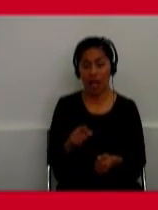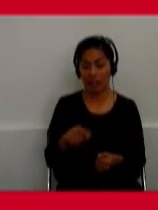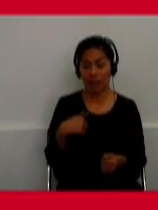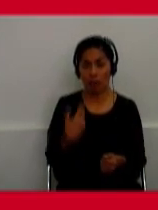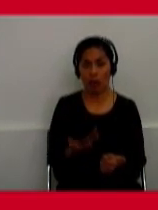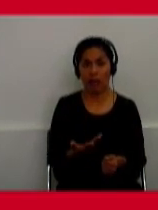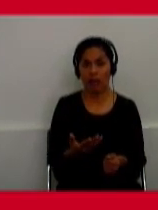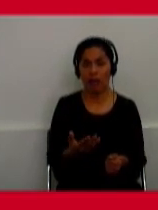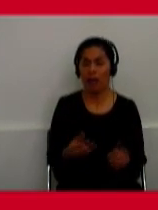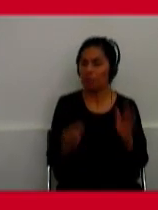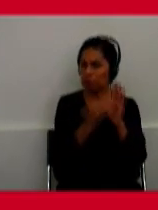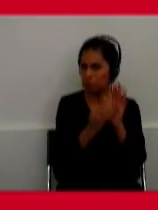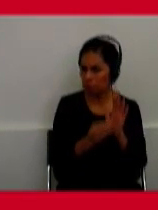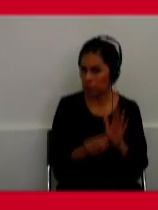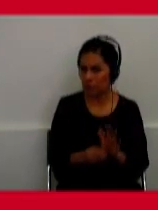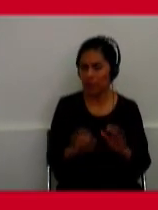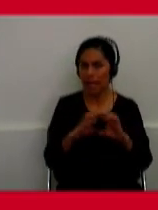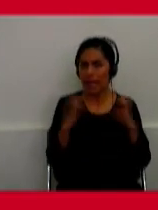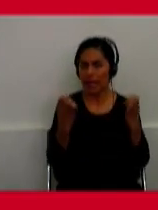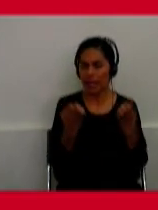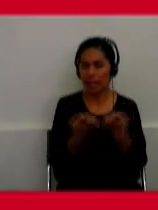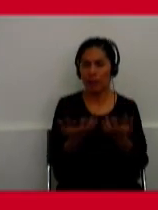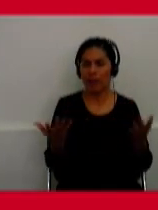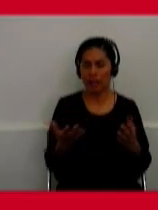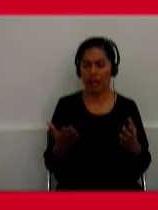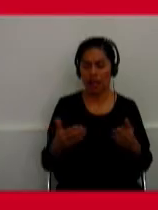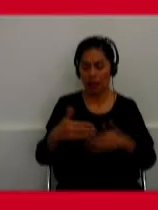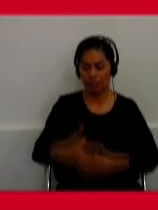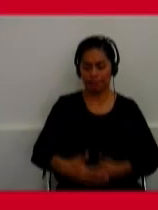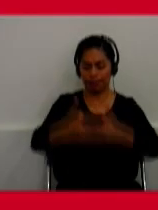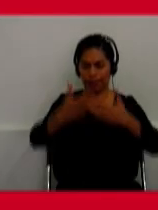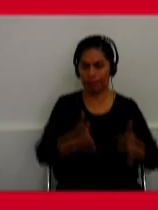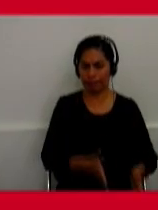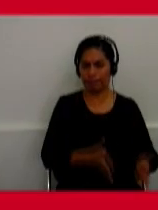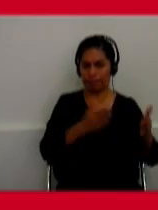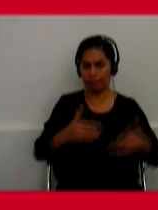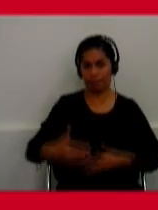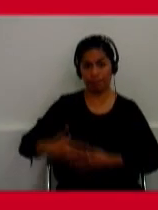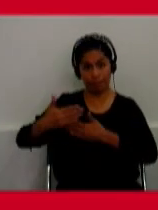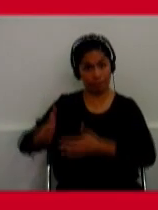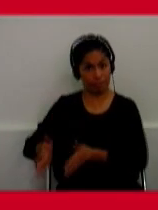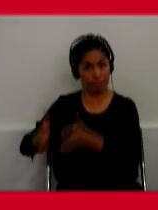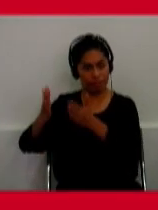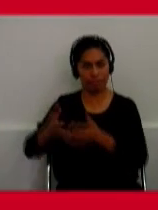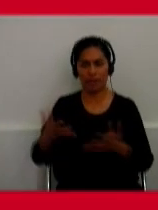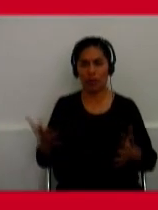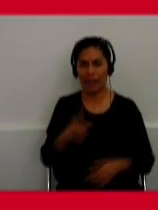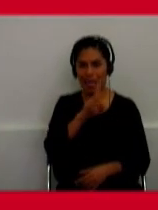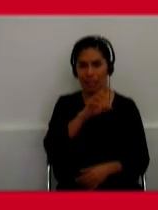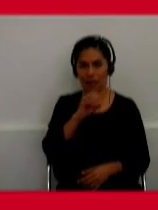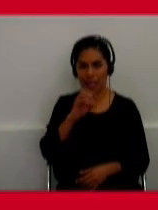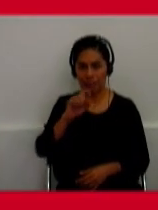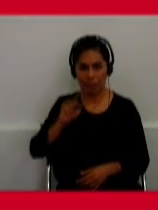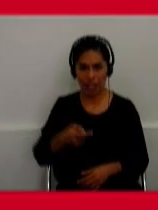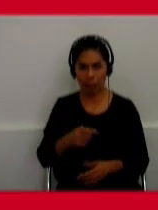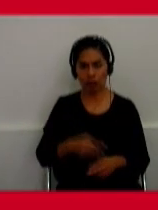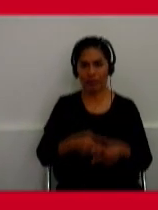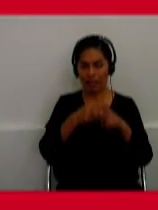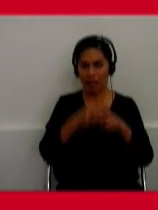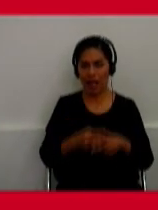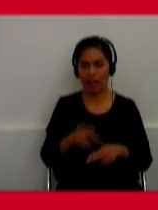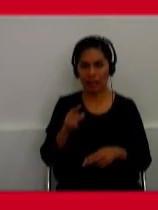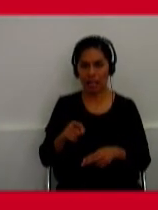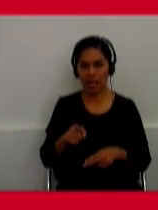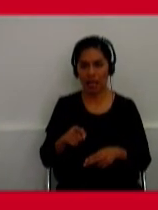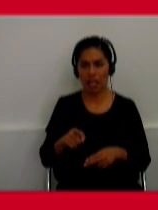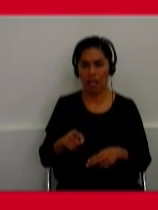equipos más grandes para manejo de relaves, encima de 100.000 toneladas por día. De hecho, en Perú tenemos la planta de